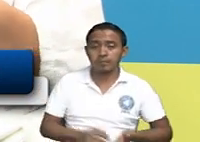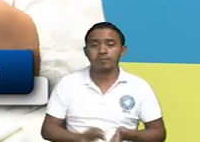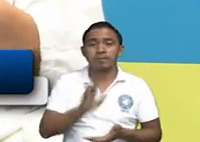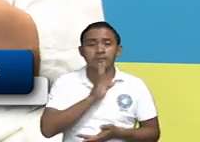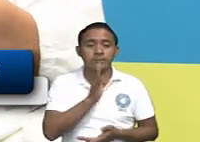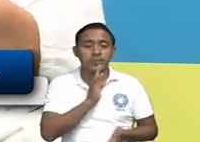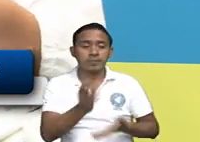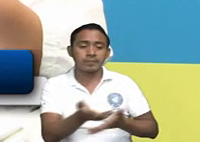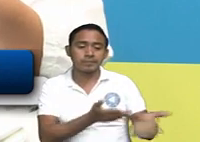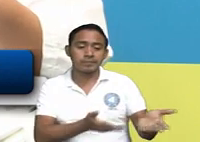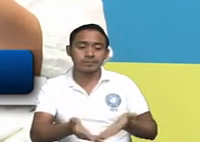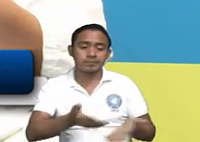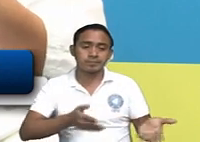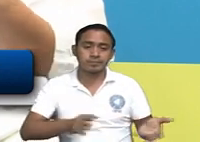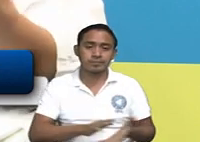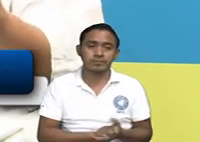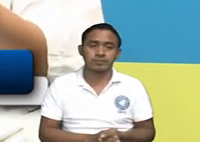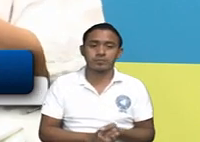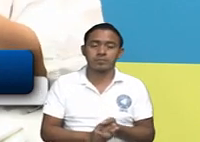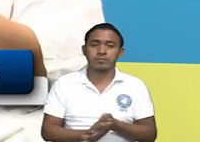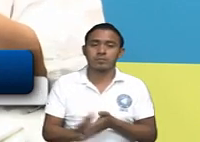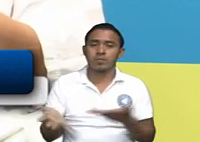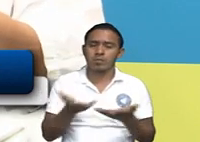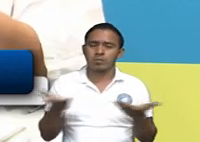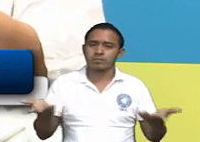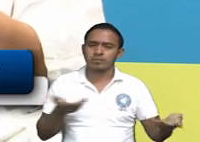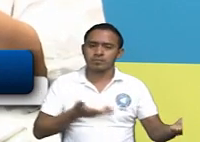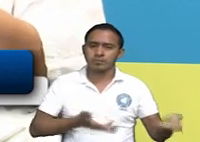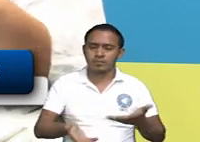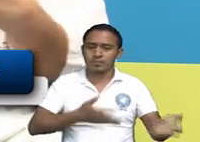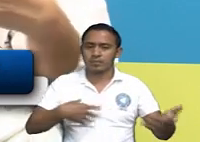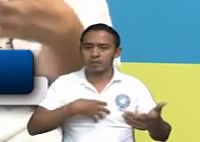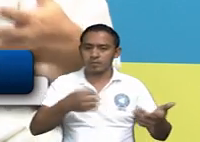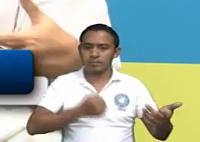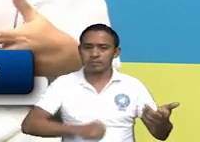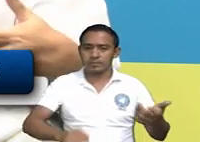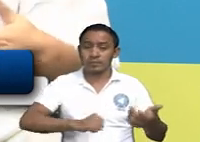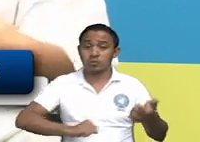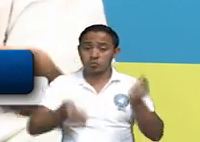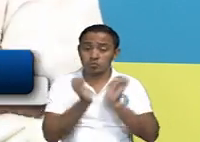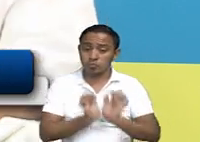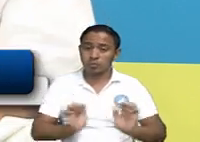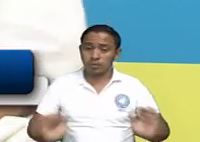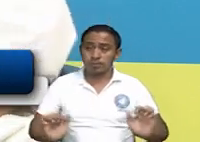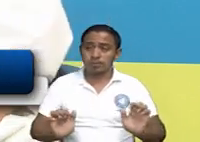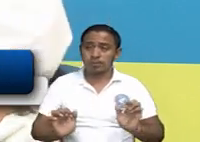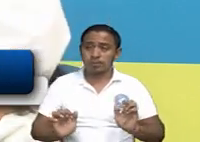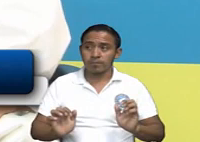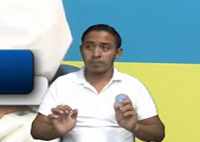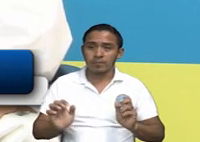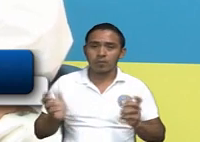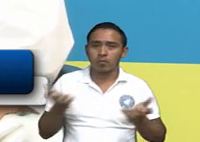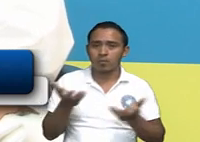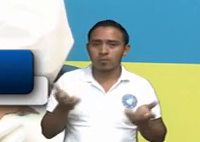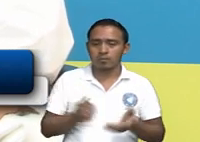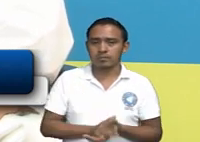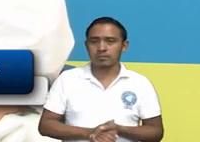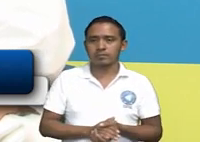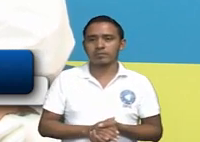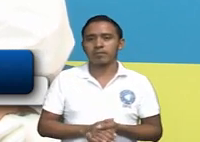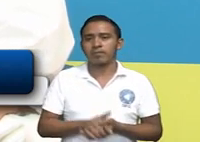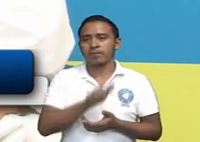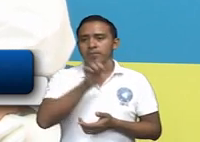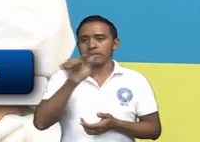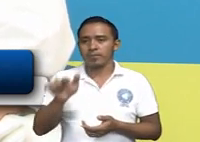abro esa parte de la confianza a mis hijos desde chiquito, no pretenda que cuando sea adolescente